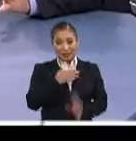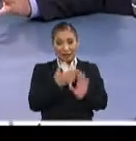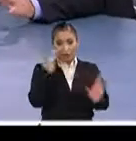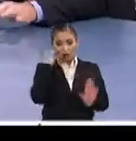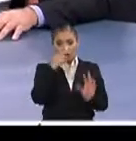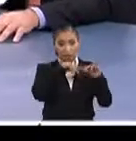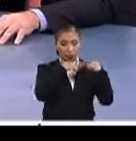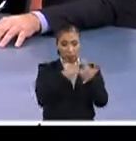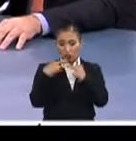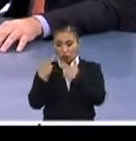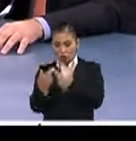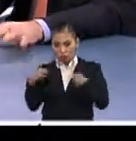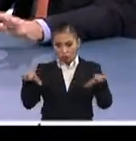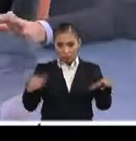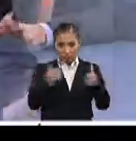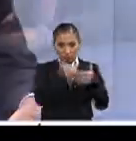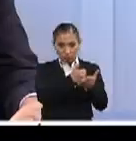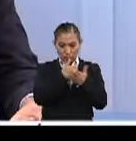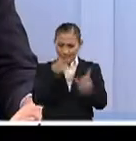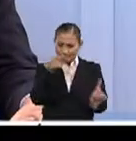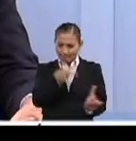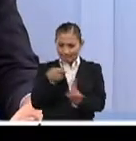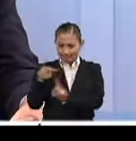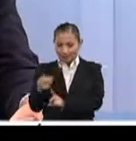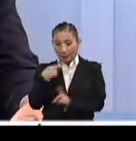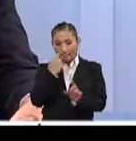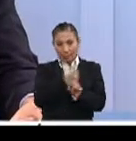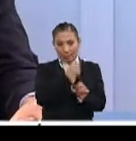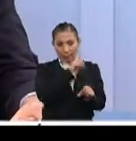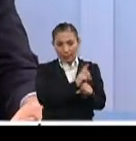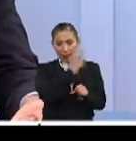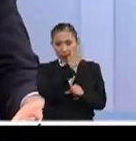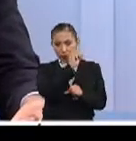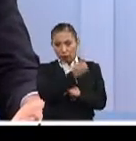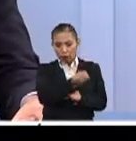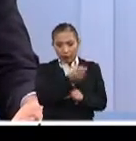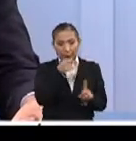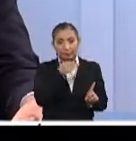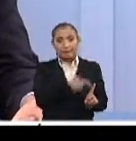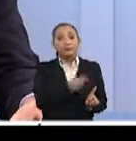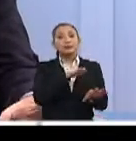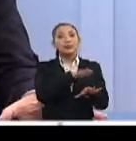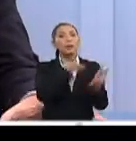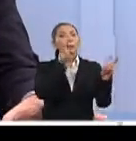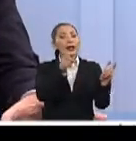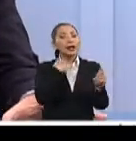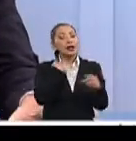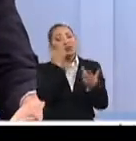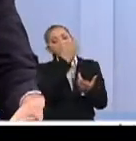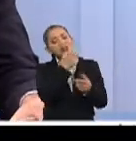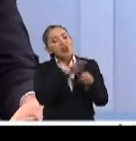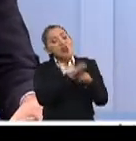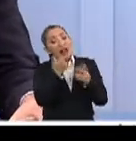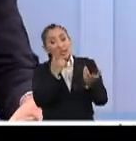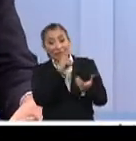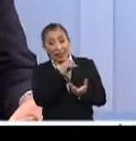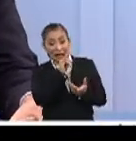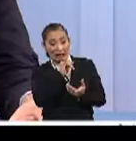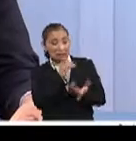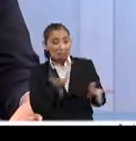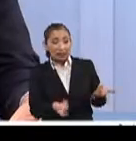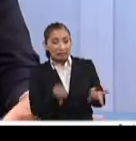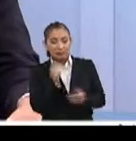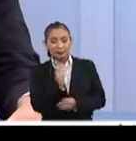Tuvimos 2 reuniones de colaboración expresas. El primer día, el día 3 de octubre, sobre indicadores comunes de TI. Es